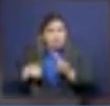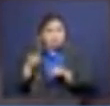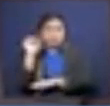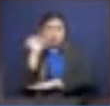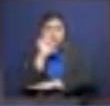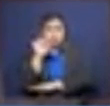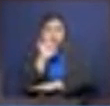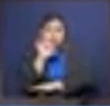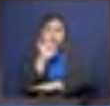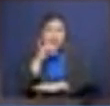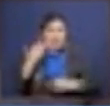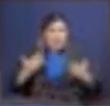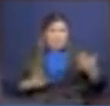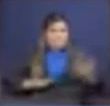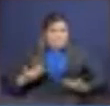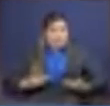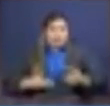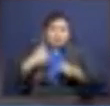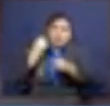colaboradores de supermercados,